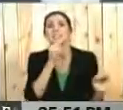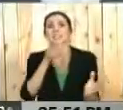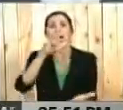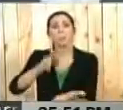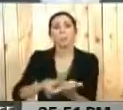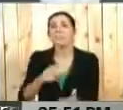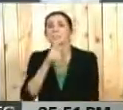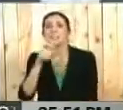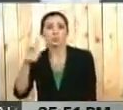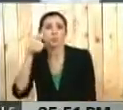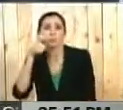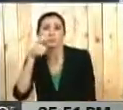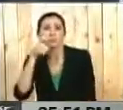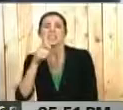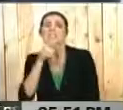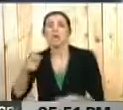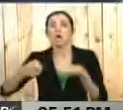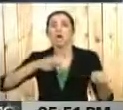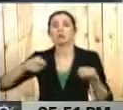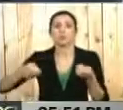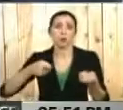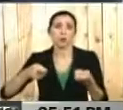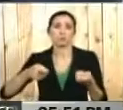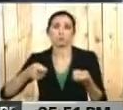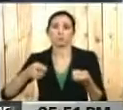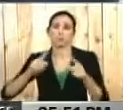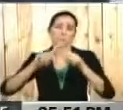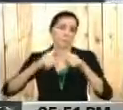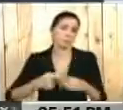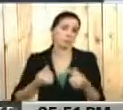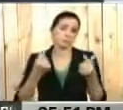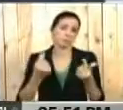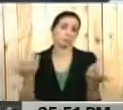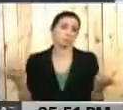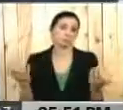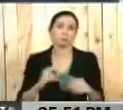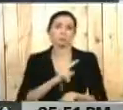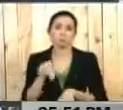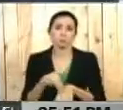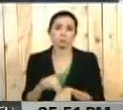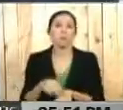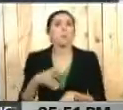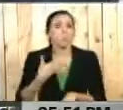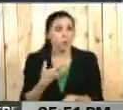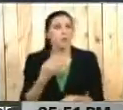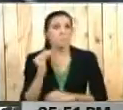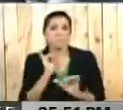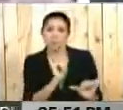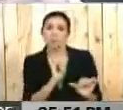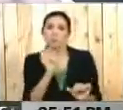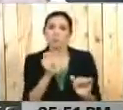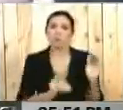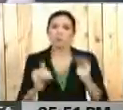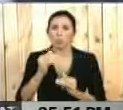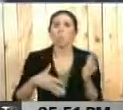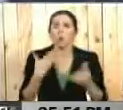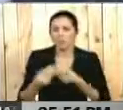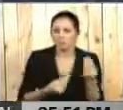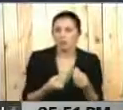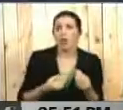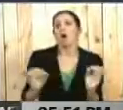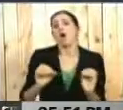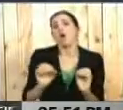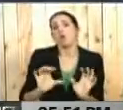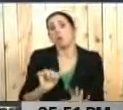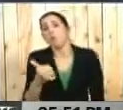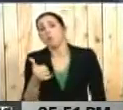quién supervisa y quién controla al final el presupuesto nacional. Lo podría hacer el Tribunal Supremo, lo podría hacer otra